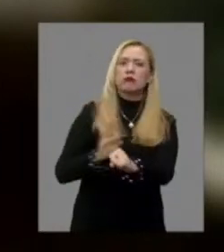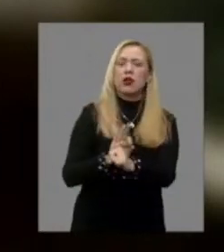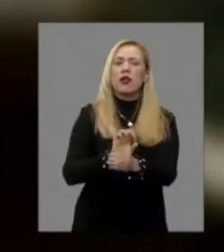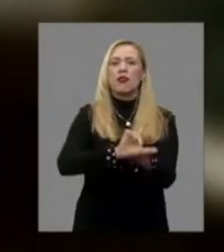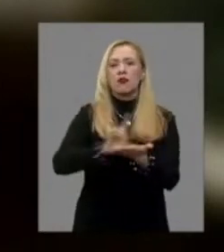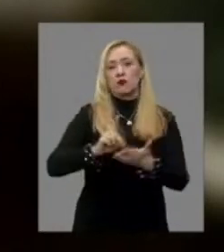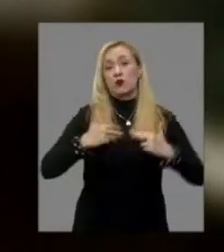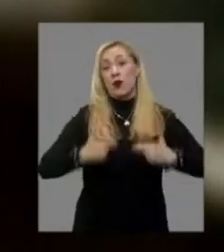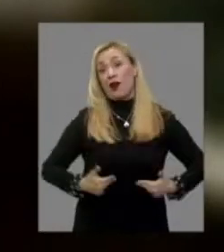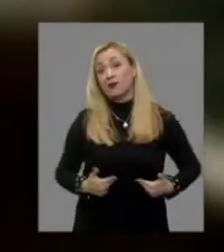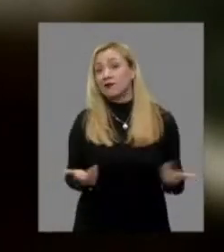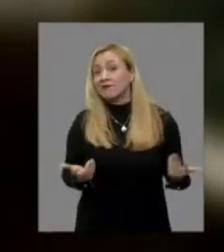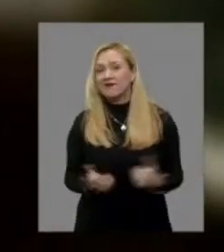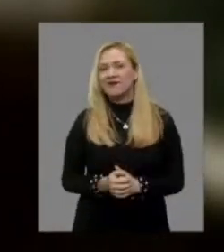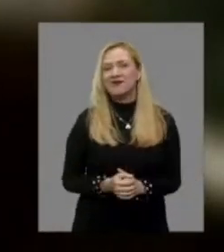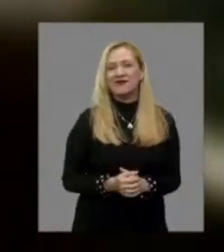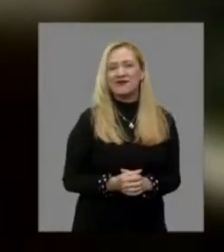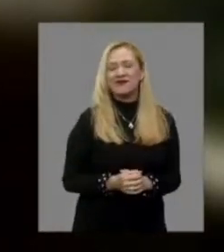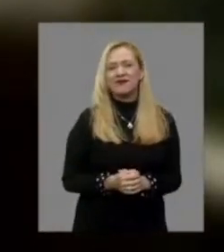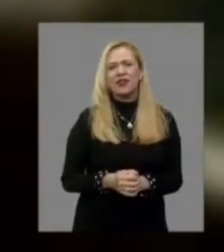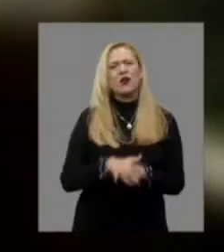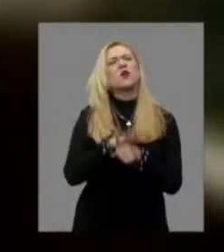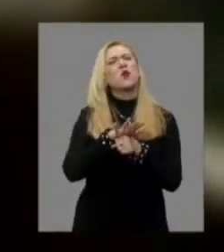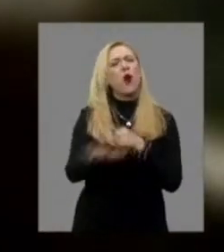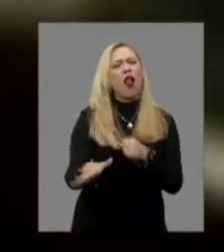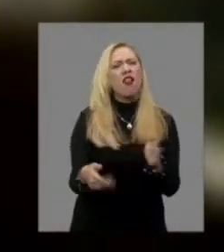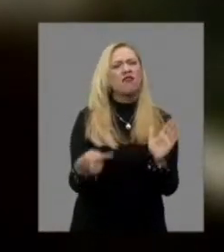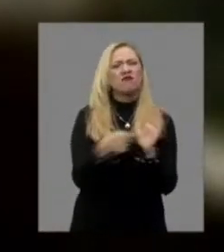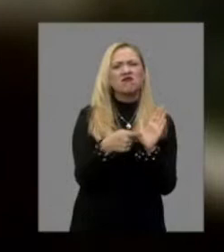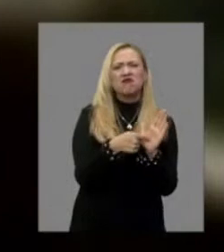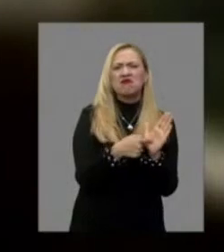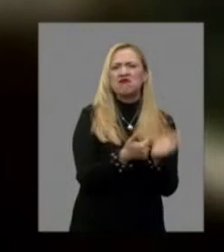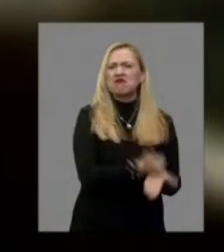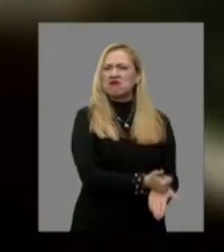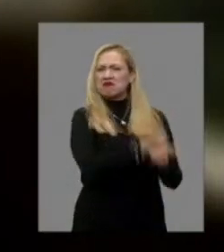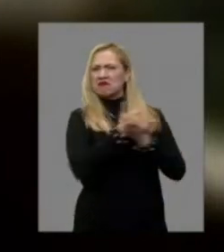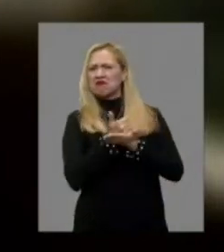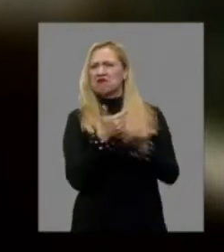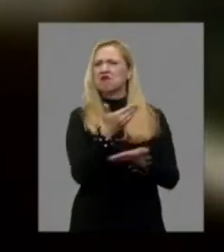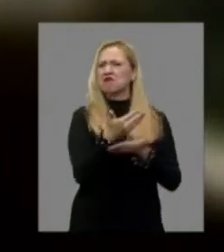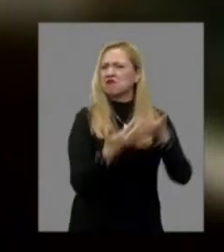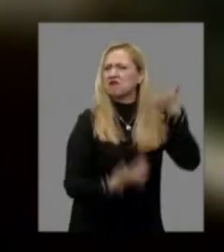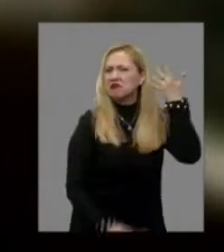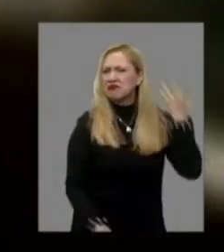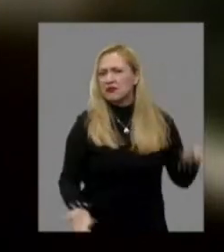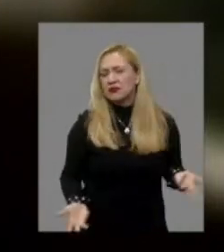los derechos humanos. ¿Cuáles son estas herramientas? Bueno, pues ya se han mencionado